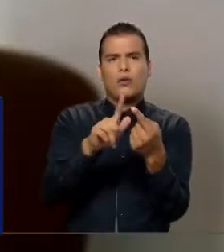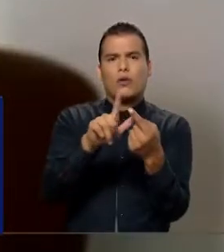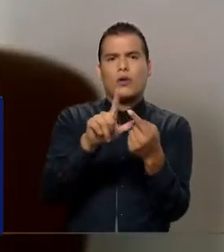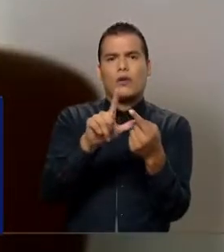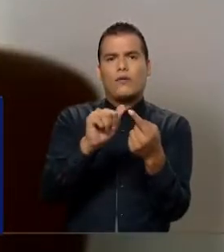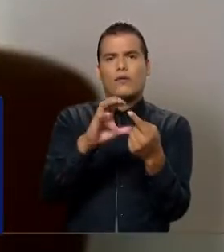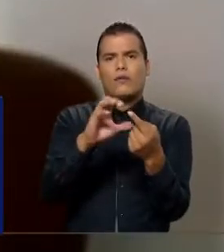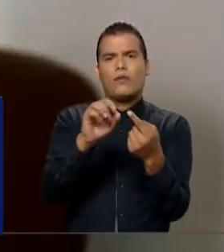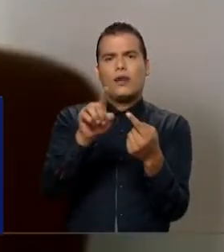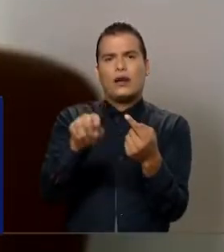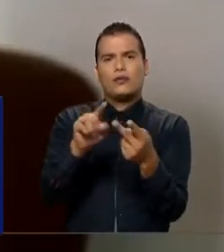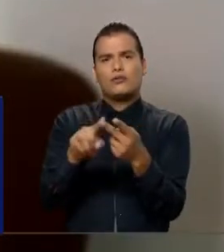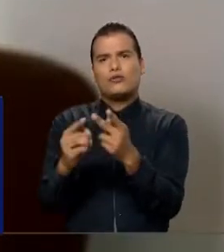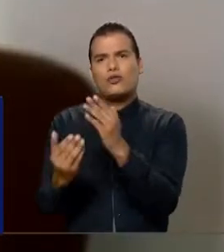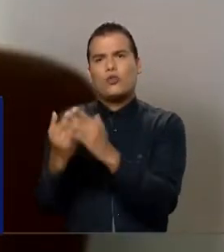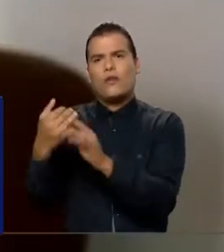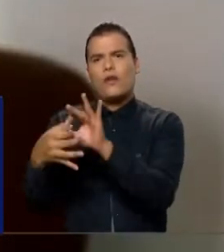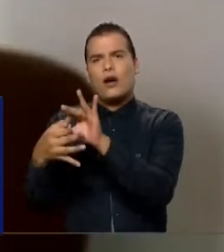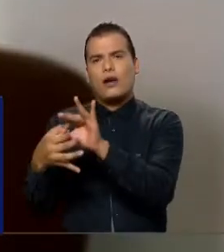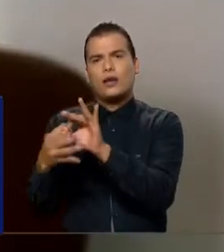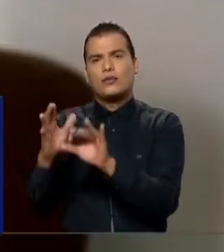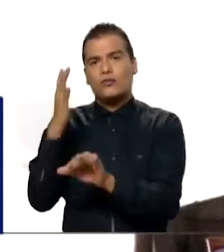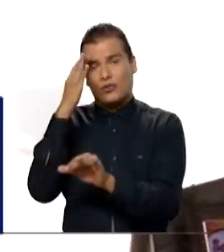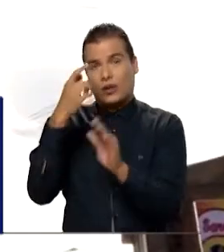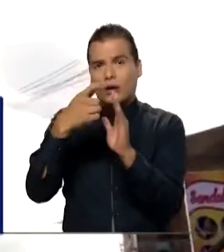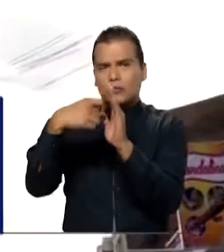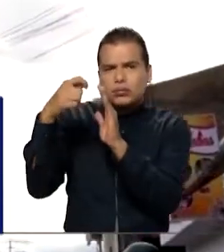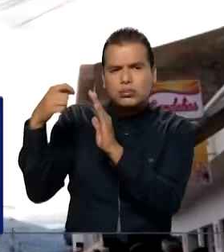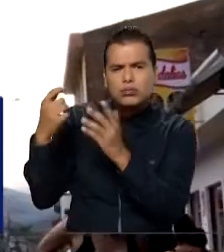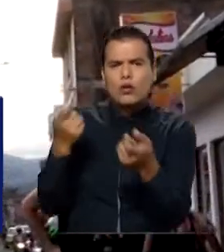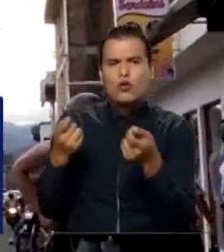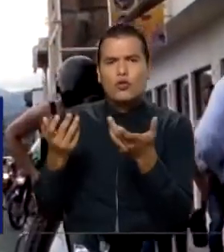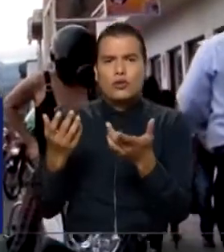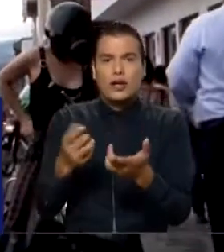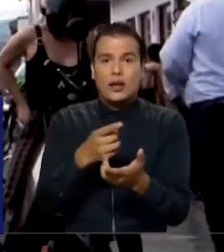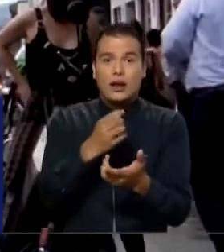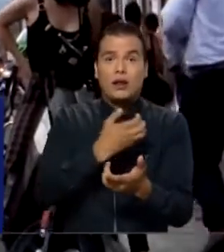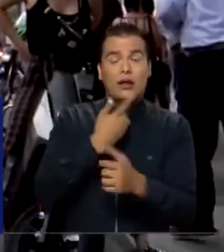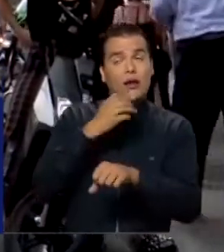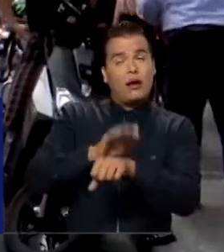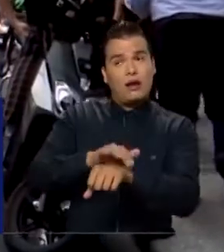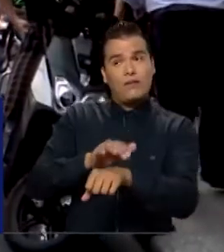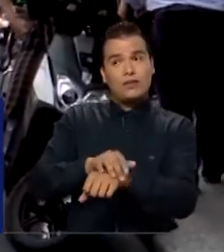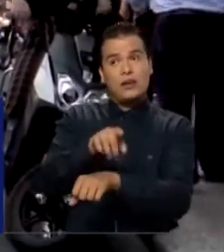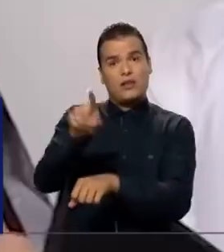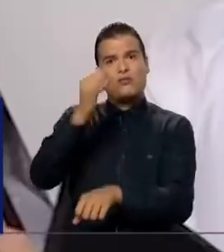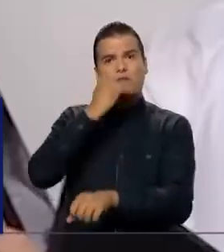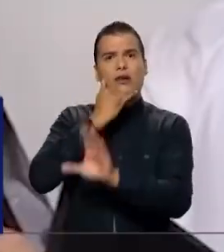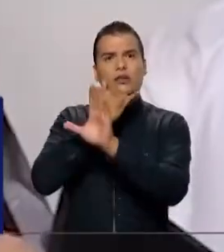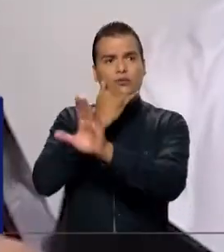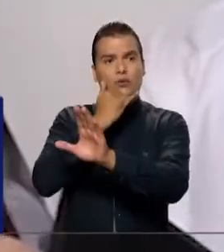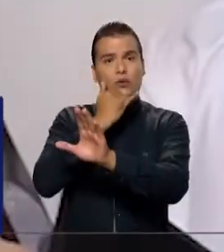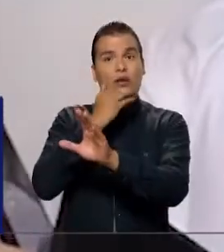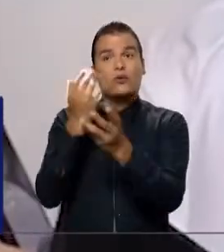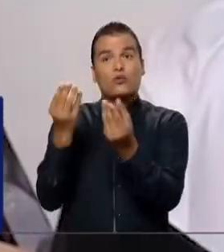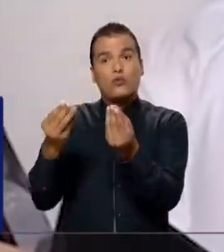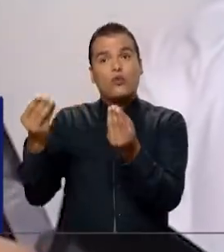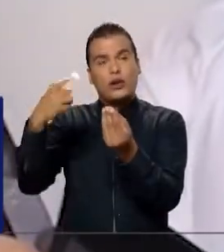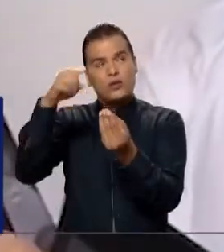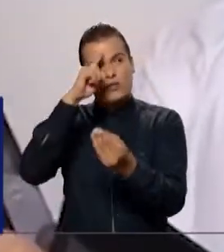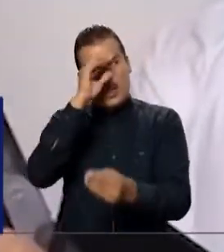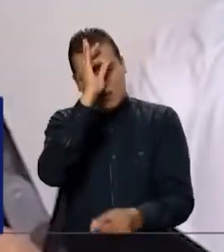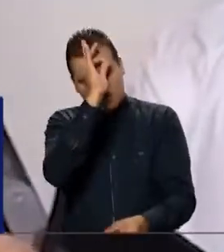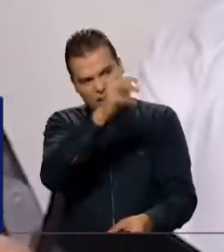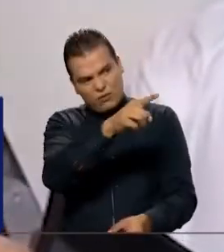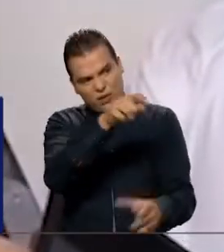Alianza por la disputa del control del tráfico de estupefacientes, el alcalde Víctor Álvarez fue declarado objetivo militar. El mandatario